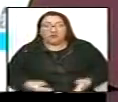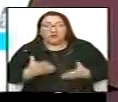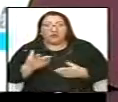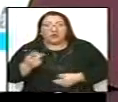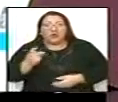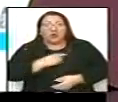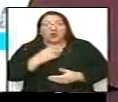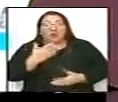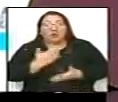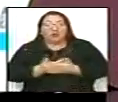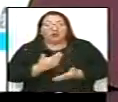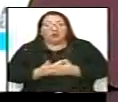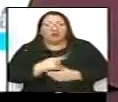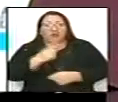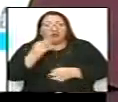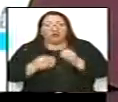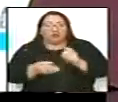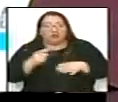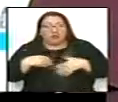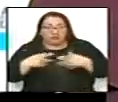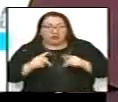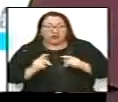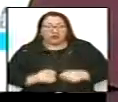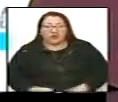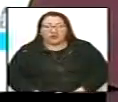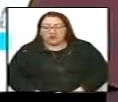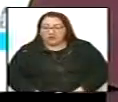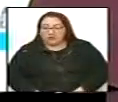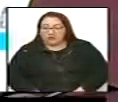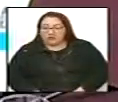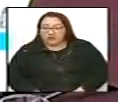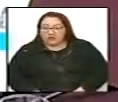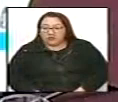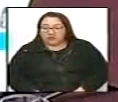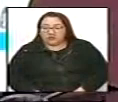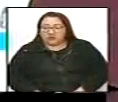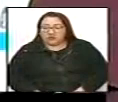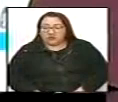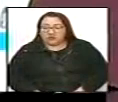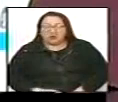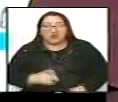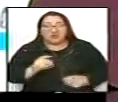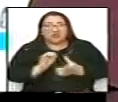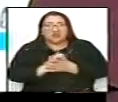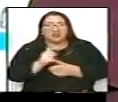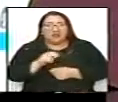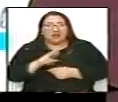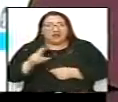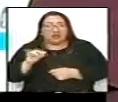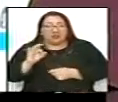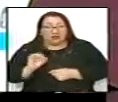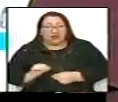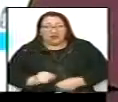del Poder Judicial para permitir que se investigue al señor Chavarri. Algo realmente